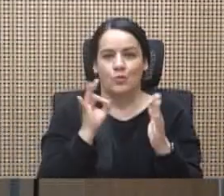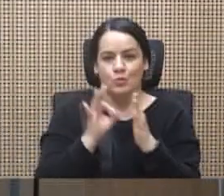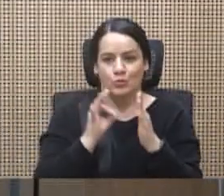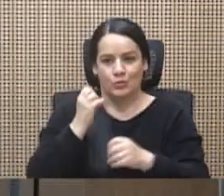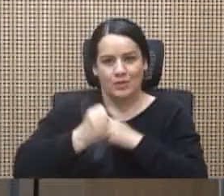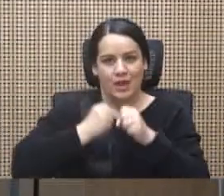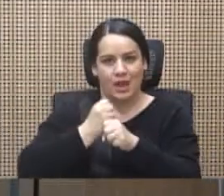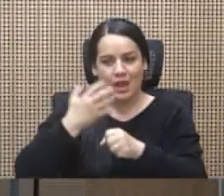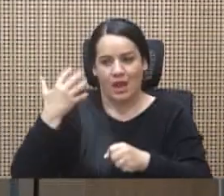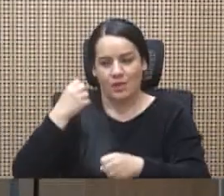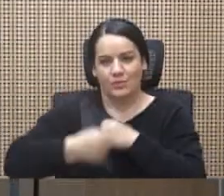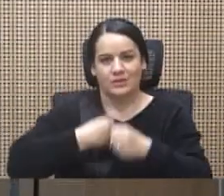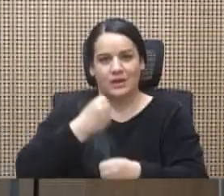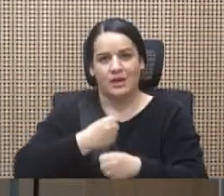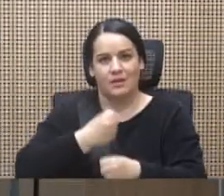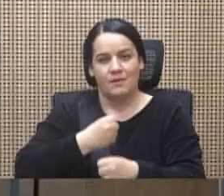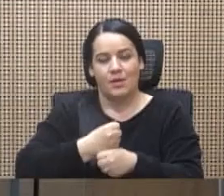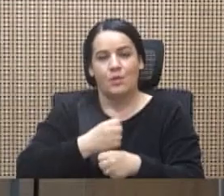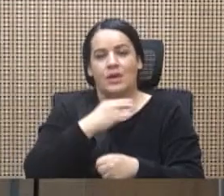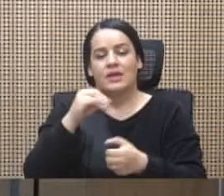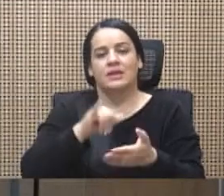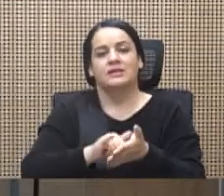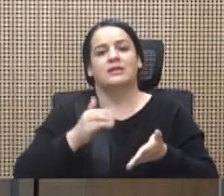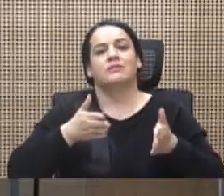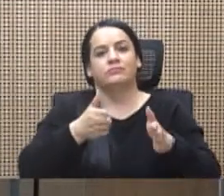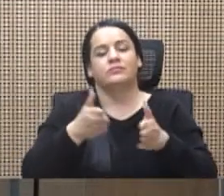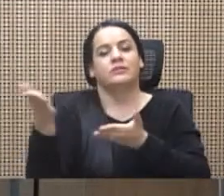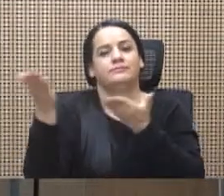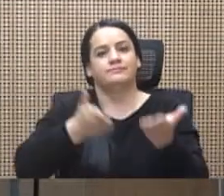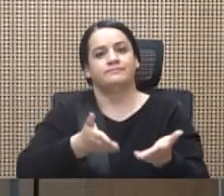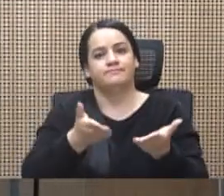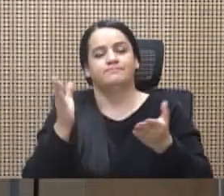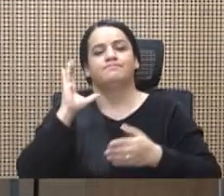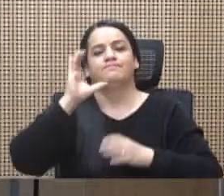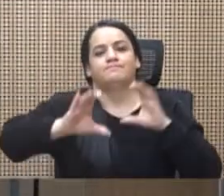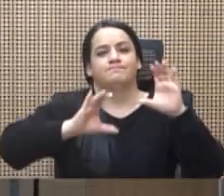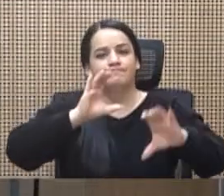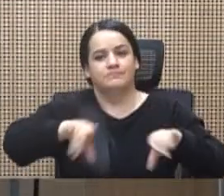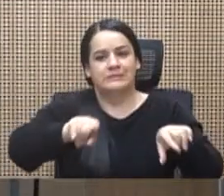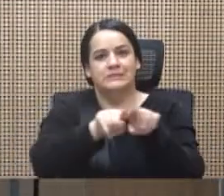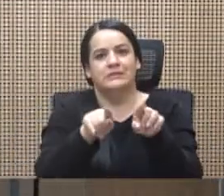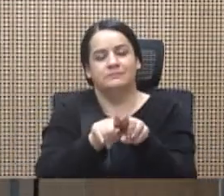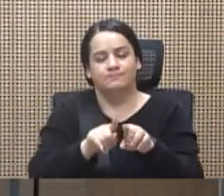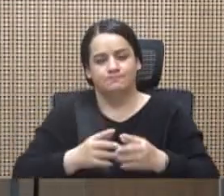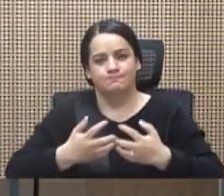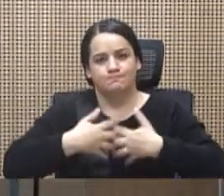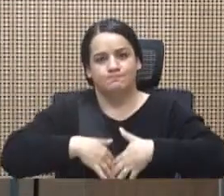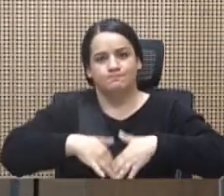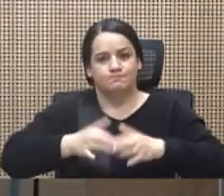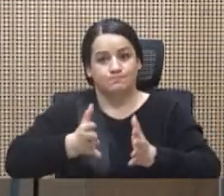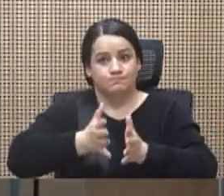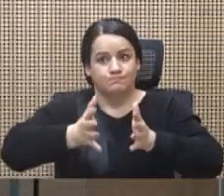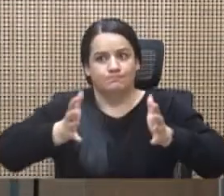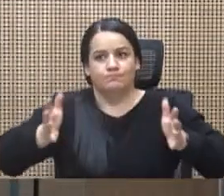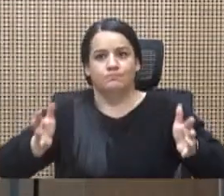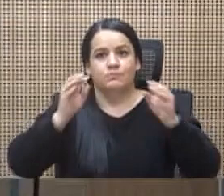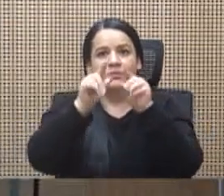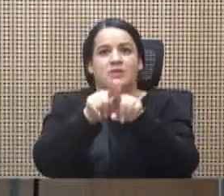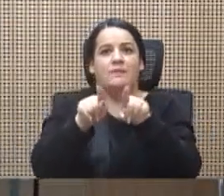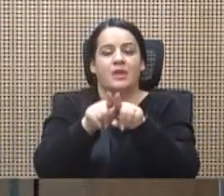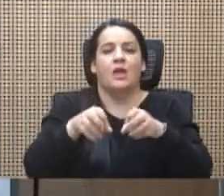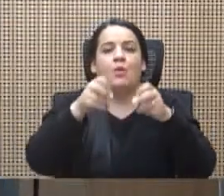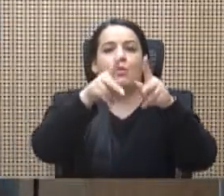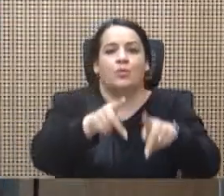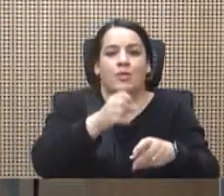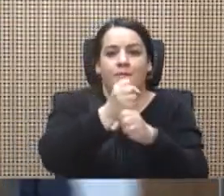esta carretera tiene el potencial de atraer inversiones estimular el crecimiento empresarial y crear oportunidades de empleo es bien sabido que